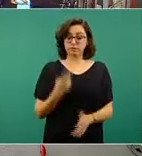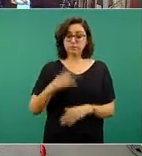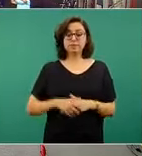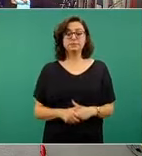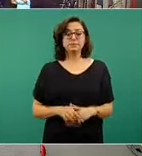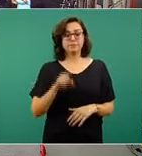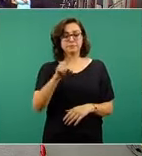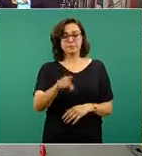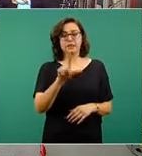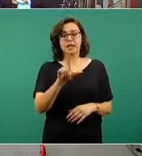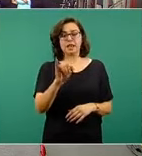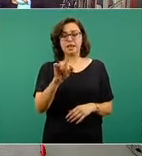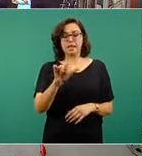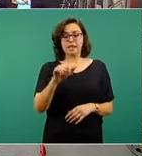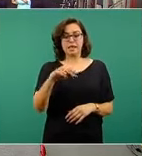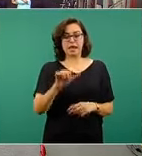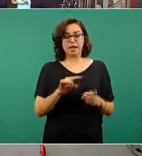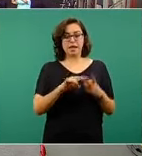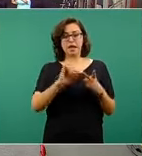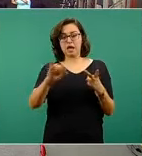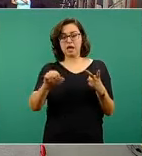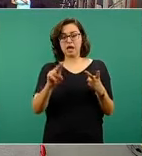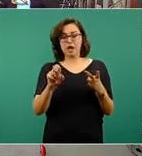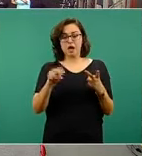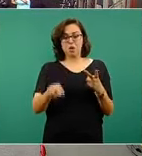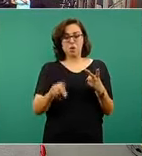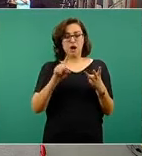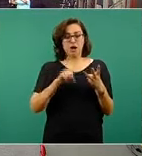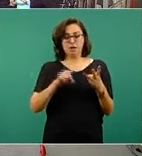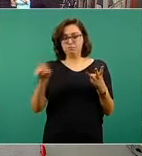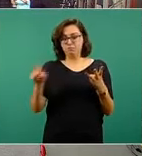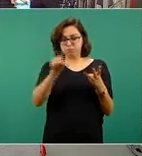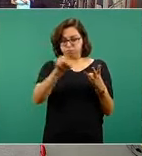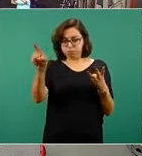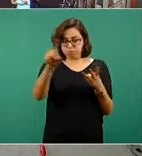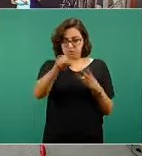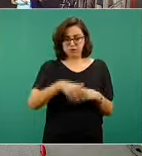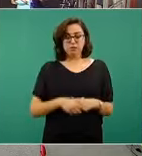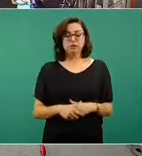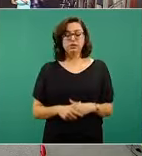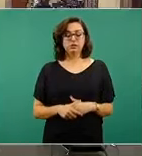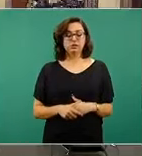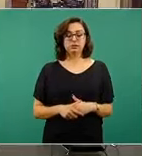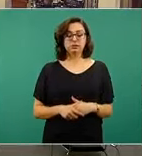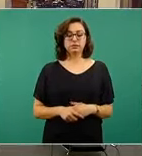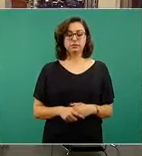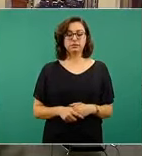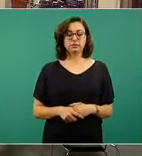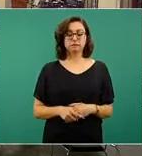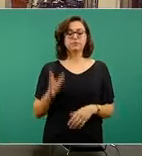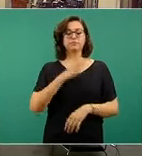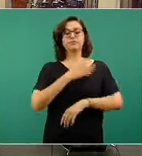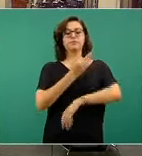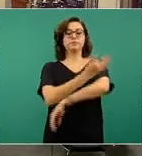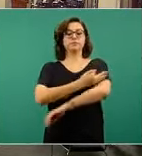Empecemos aquí con Liliana Noble, Juan Hernández y nos vamos cada uno por acá. Buenas